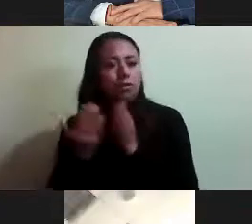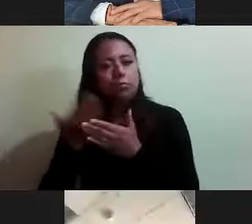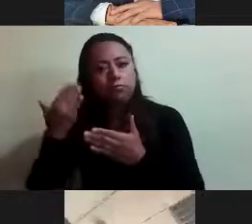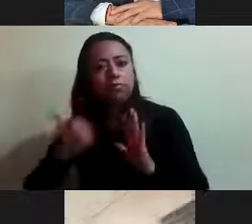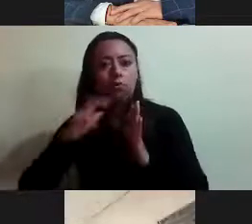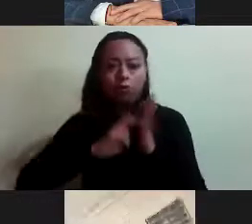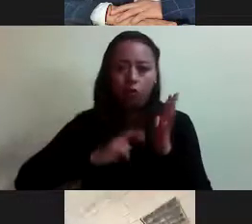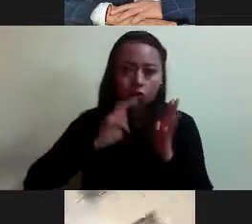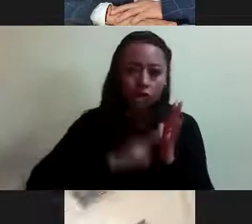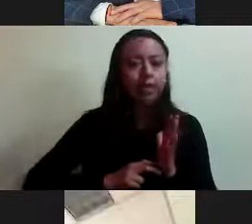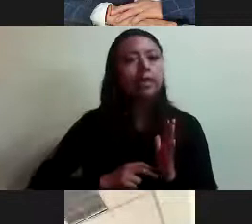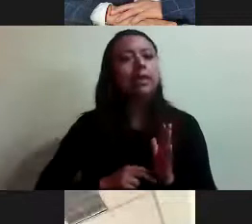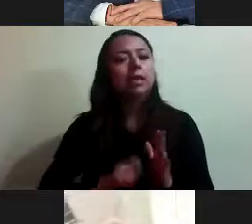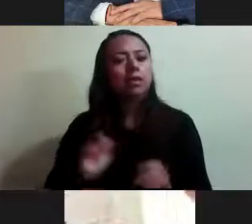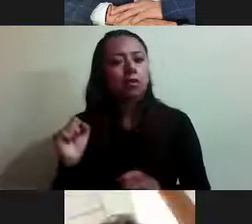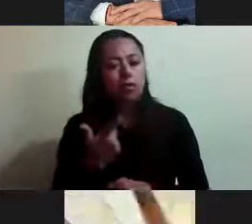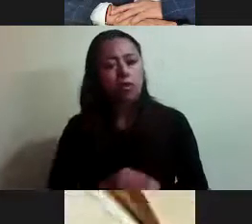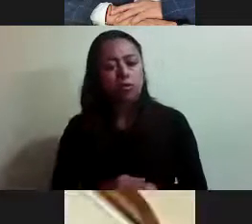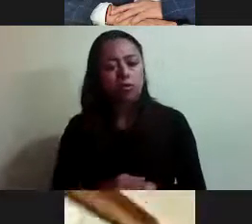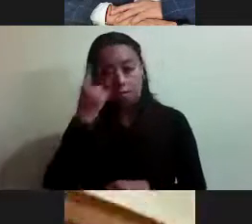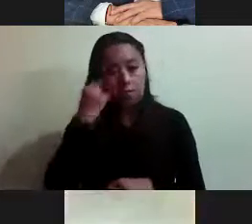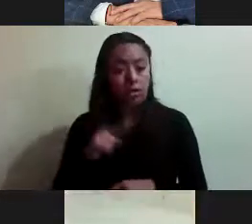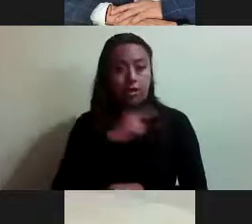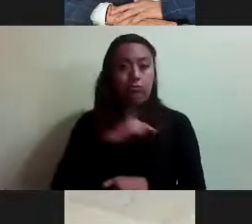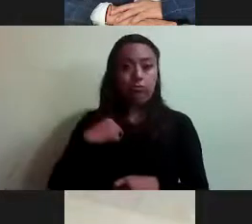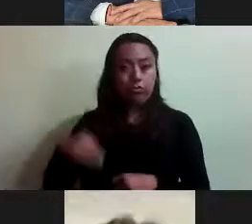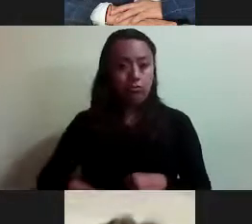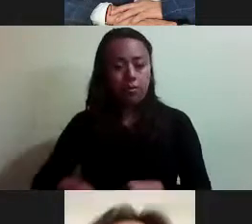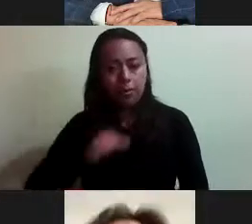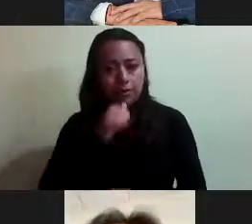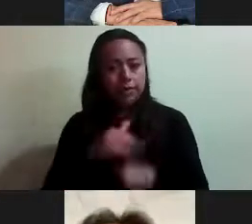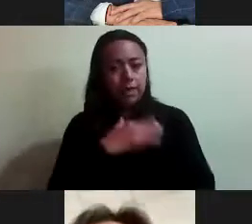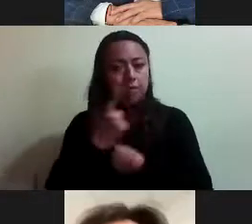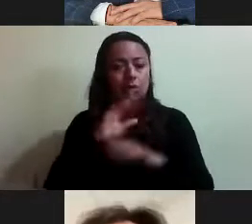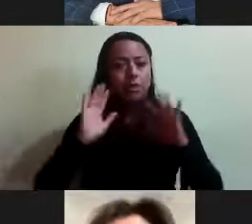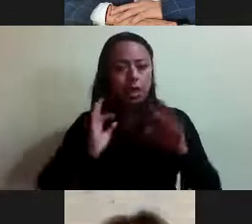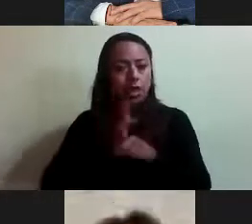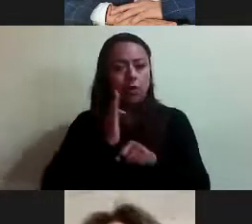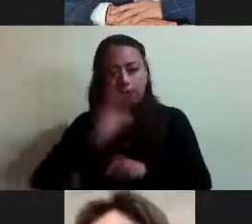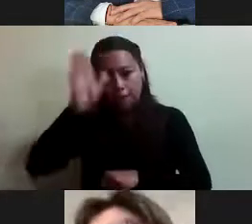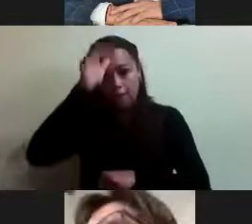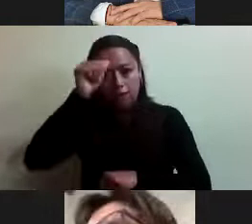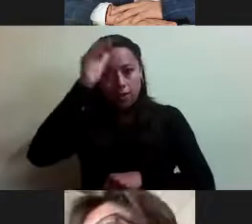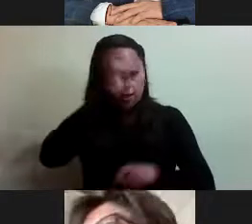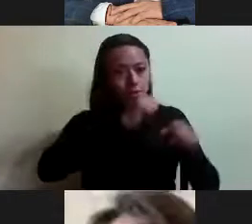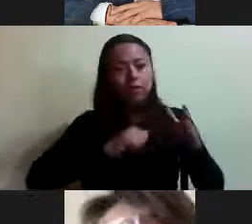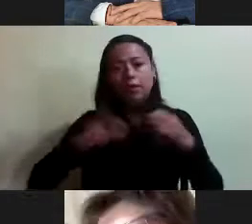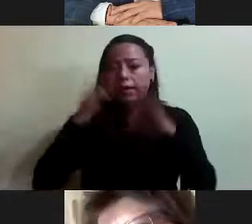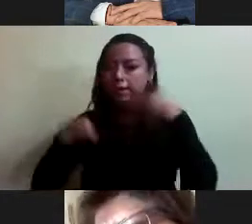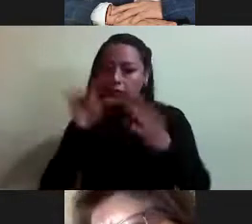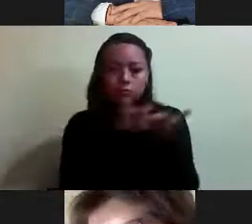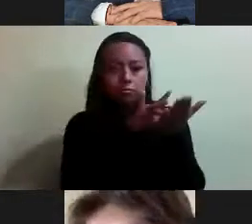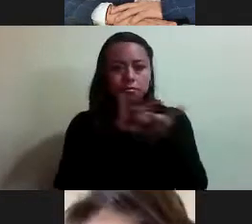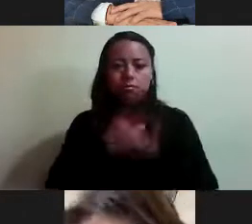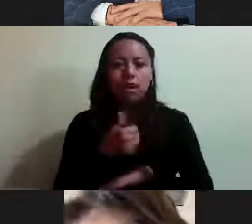juntos nuestra parte para que no haya responsabilidades, una vez que en el fondo hay un acuerdo claro de coadyuvar en favor de la ciudad para